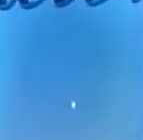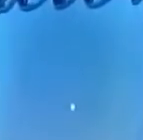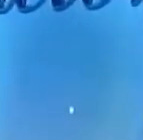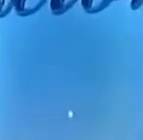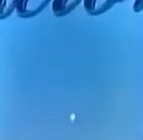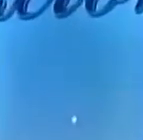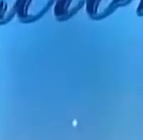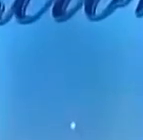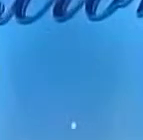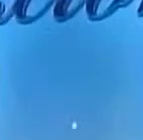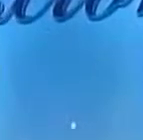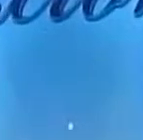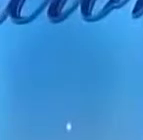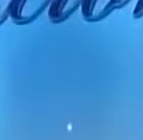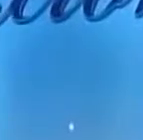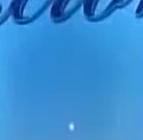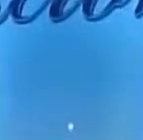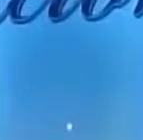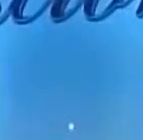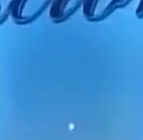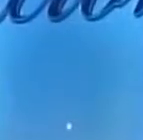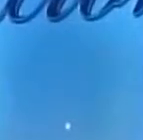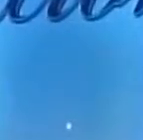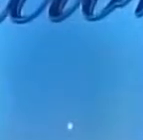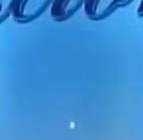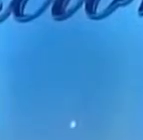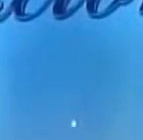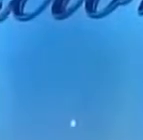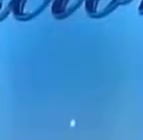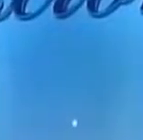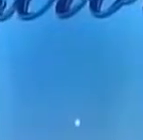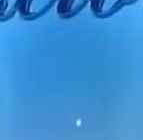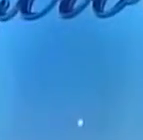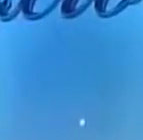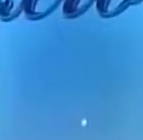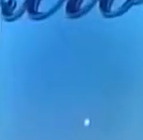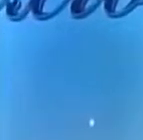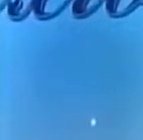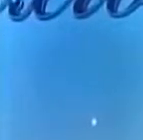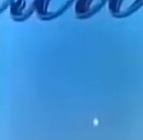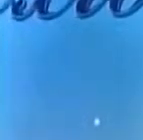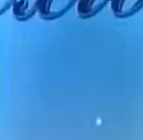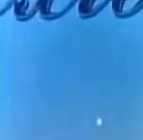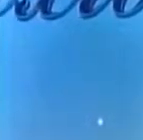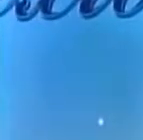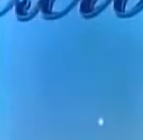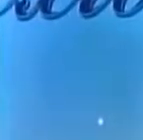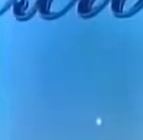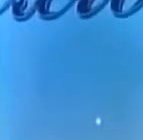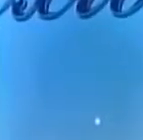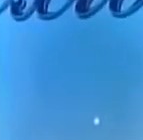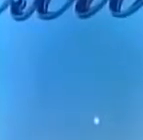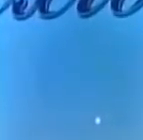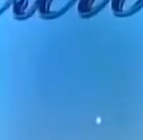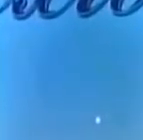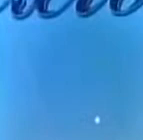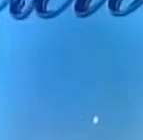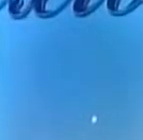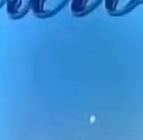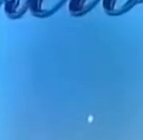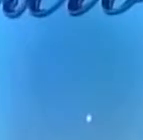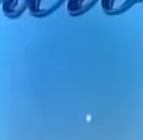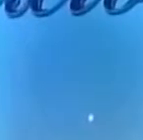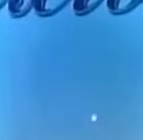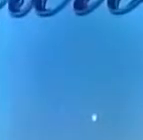reunido un grupo de médicos para abrir un centro médico para todos ustedes, Bioden, Medicinas Integrativas, en